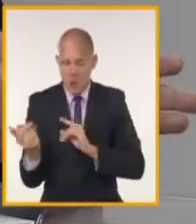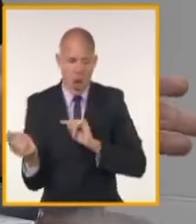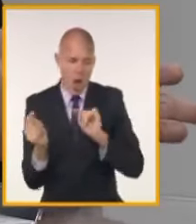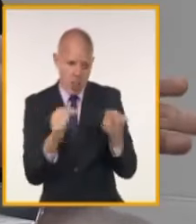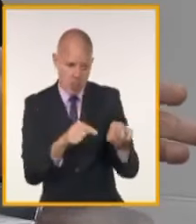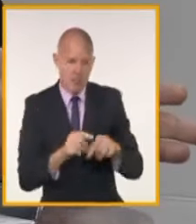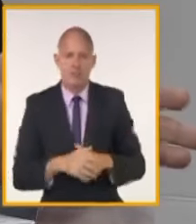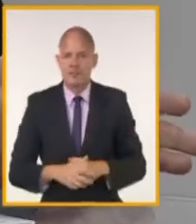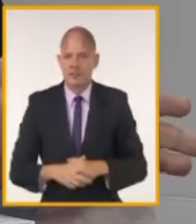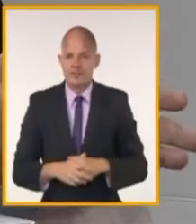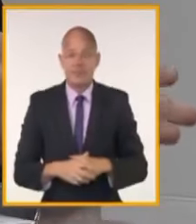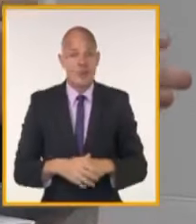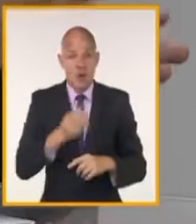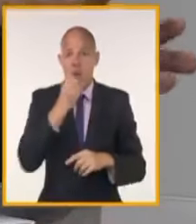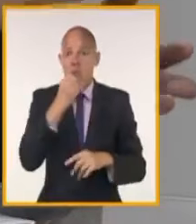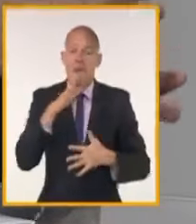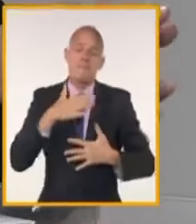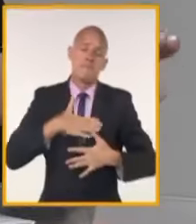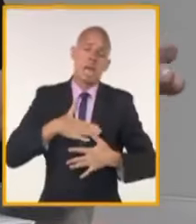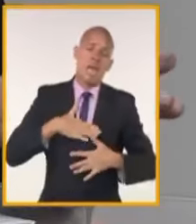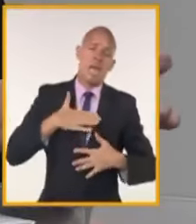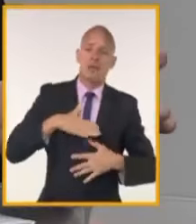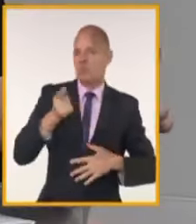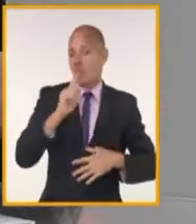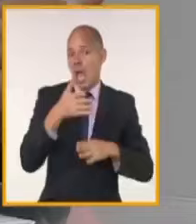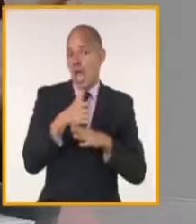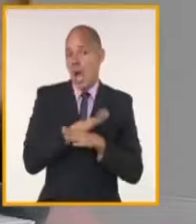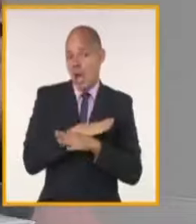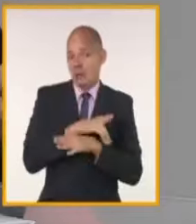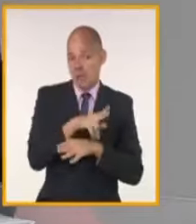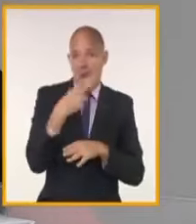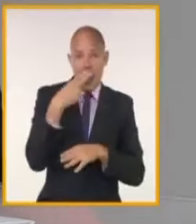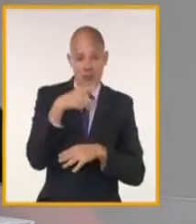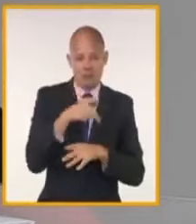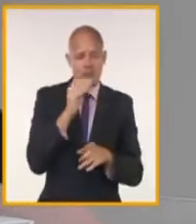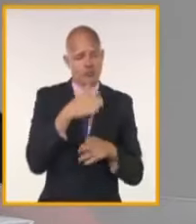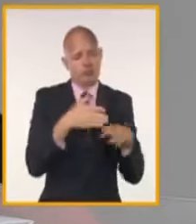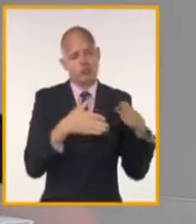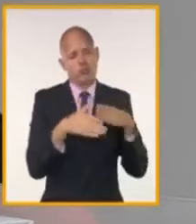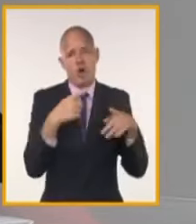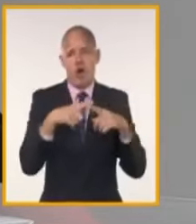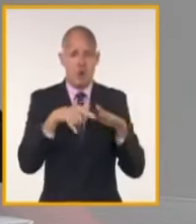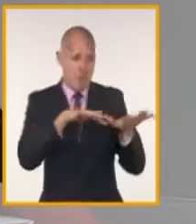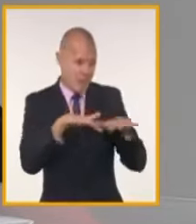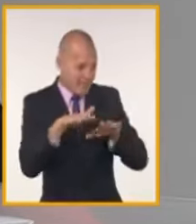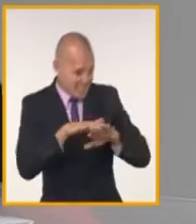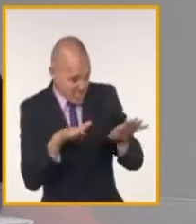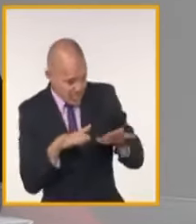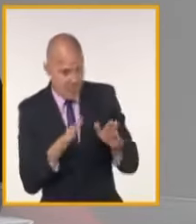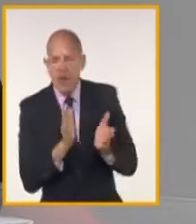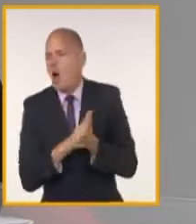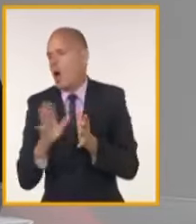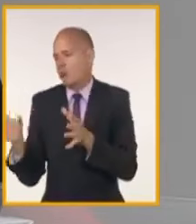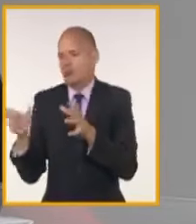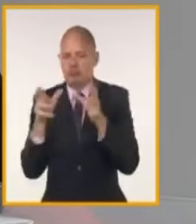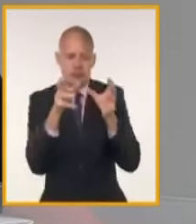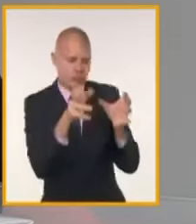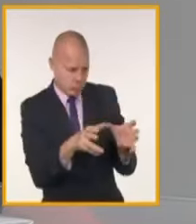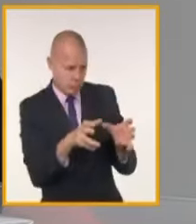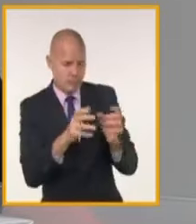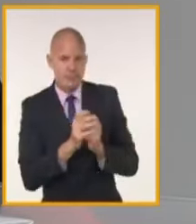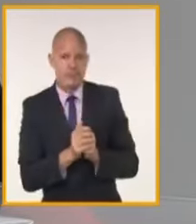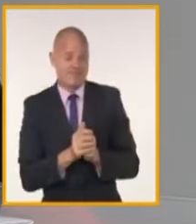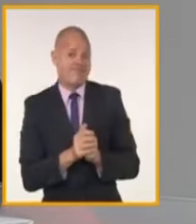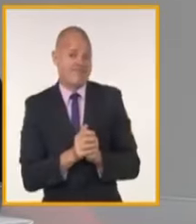civil ejecutada para ahorrar tiempo porque porque tenemos una situación energética que nos exige